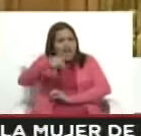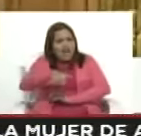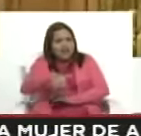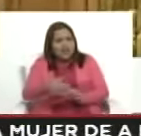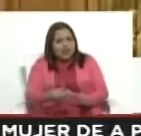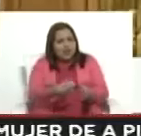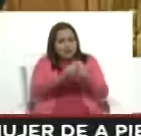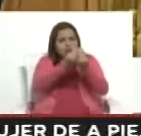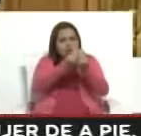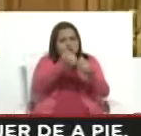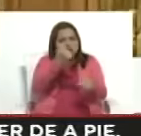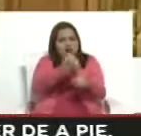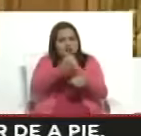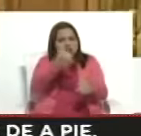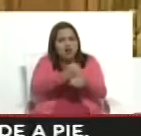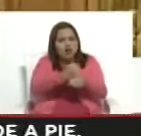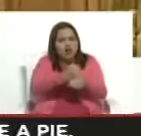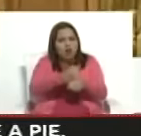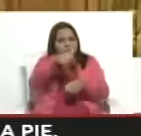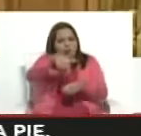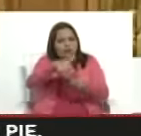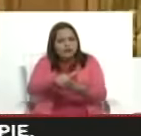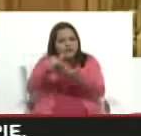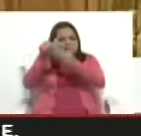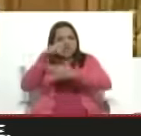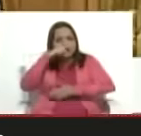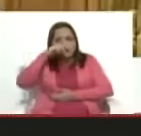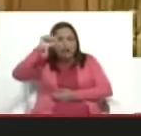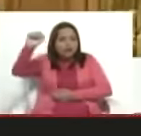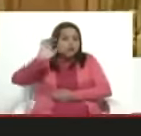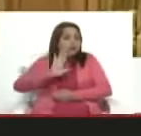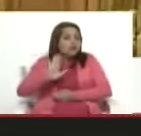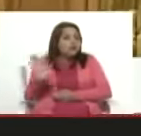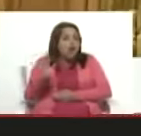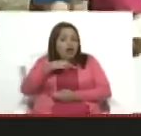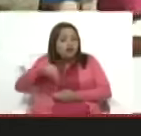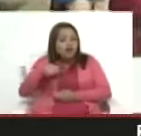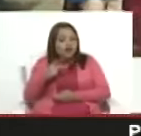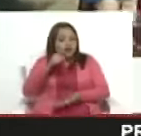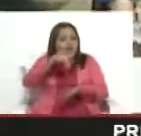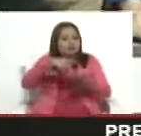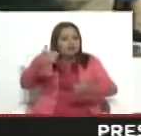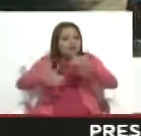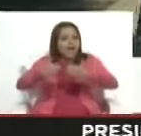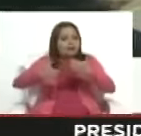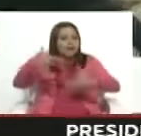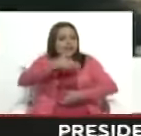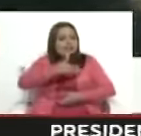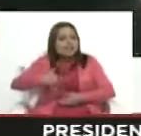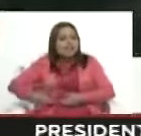colectiva que hoy tiene al frente a Nicolás Maduro Moros, que es nuestro candidato presidencial.